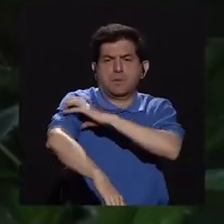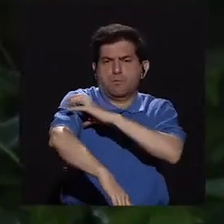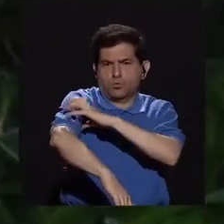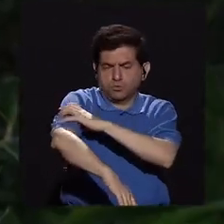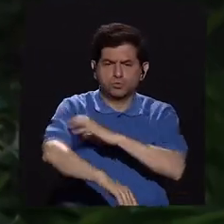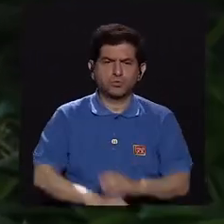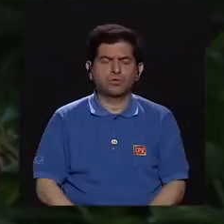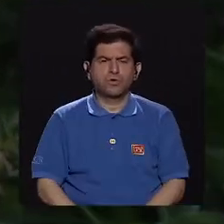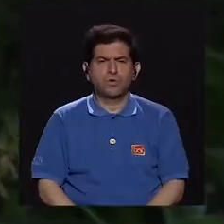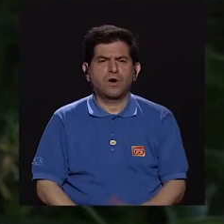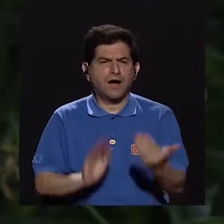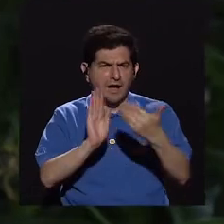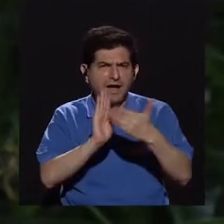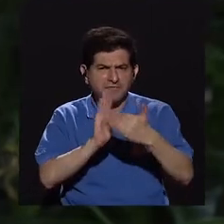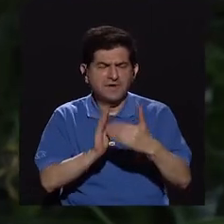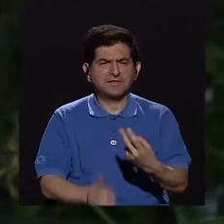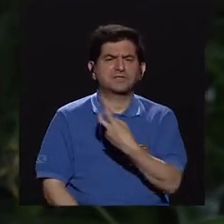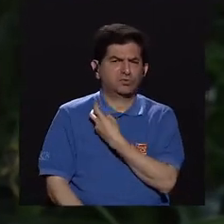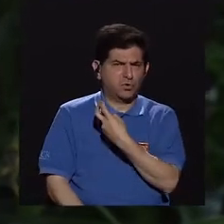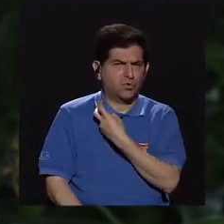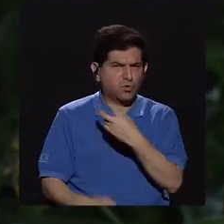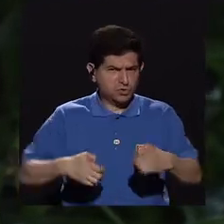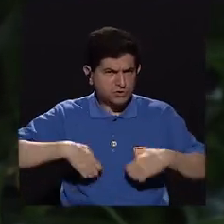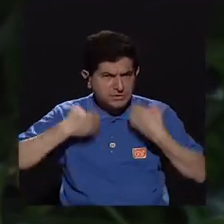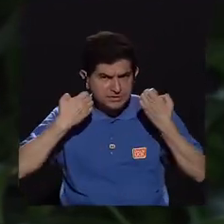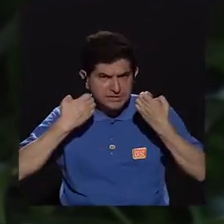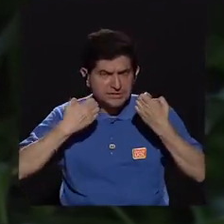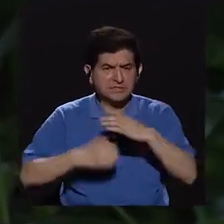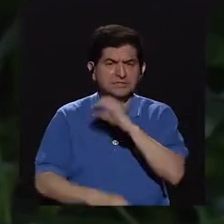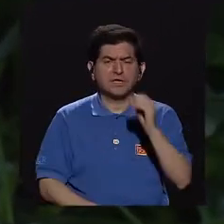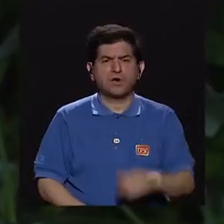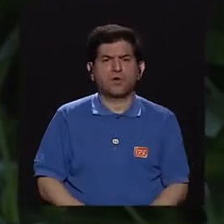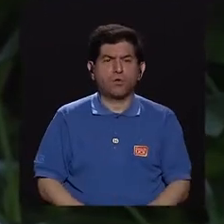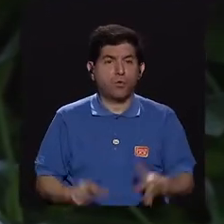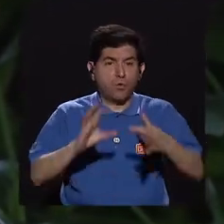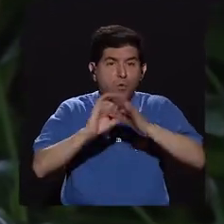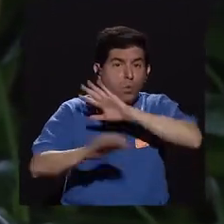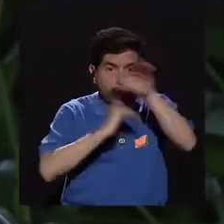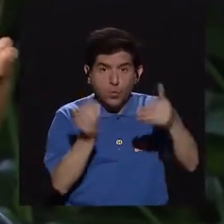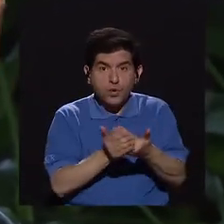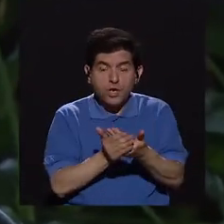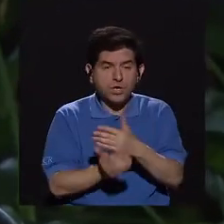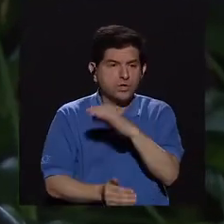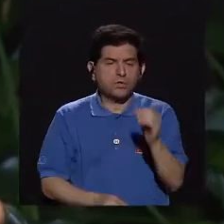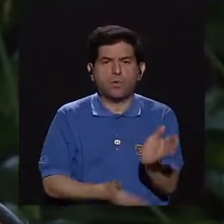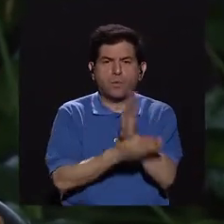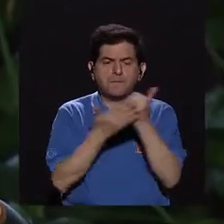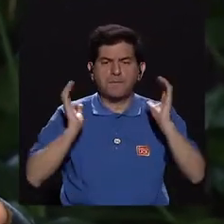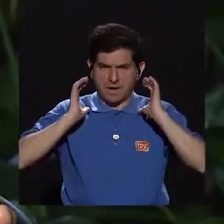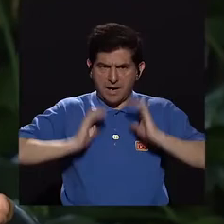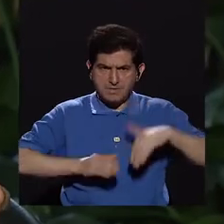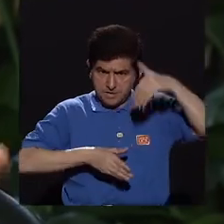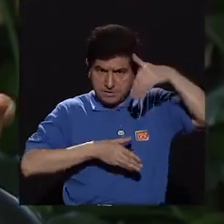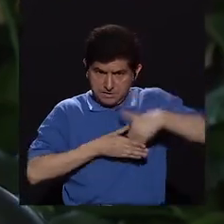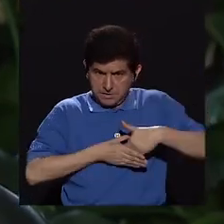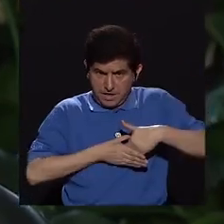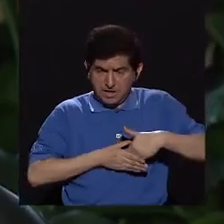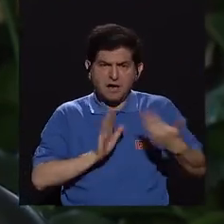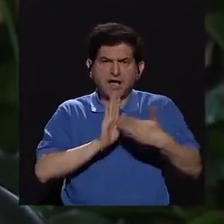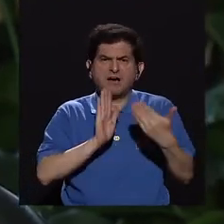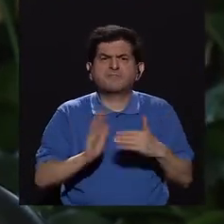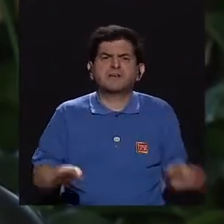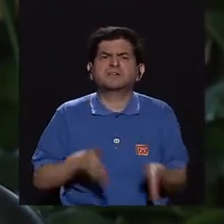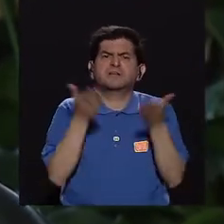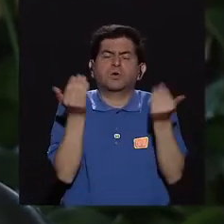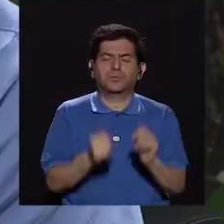¿hay alguna alteración a nivel óseo, por ejemplo? ¿O tiene, es como una cadena? ¿O a nivel algunos órganos? ¿Cómo